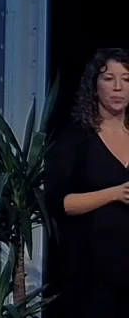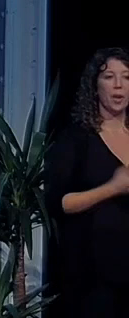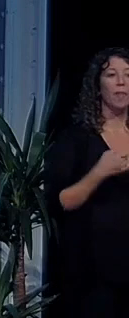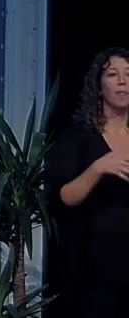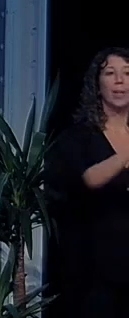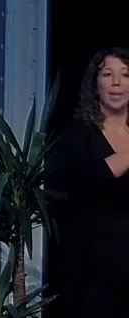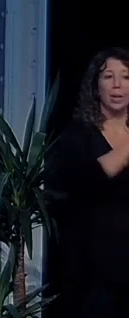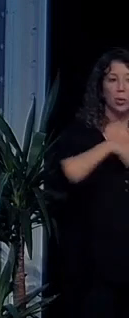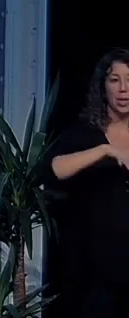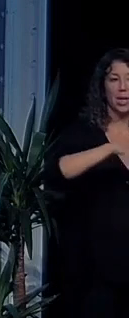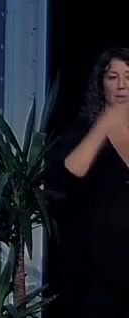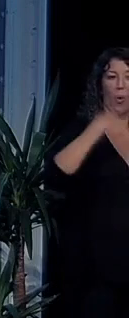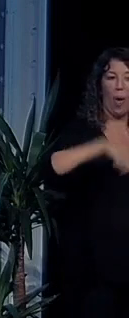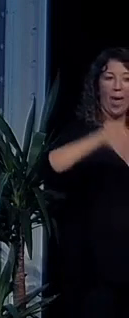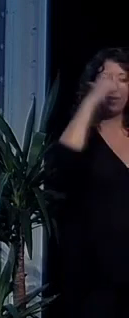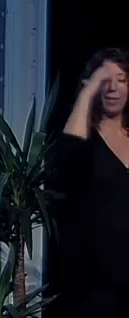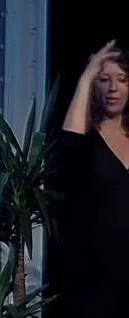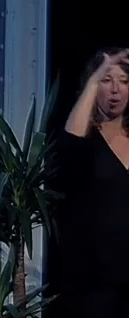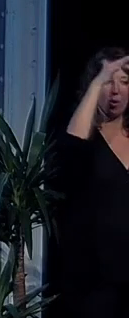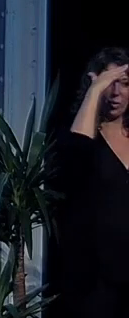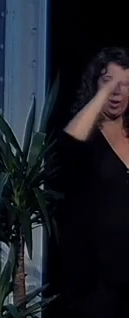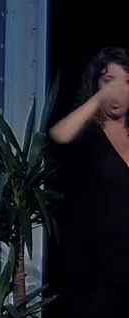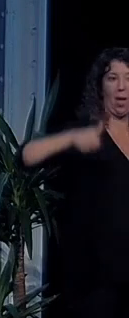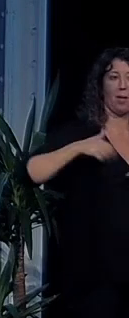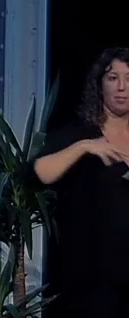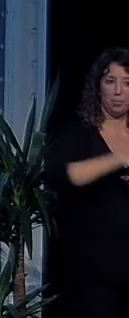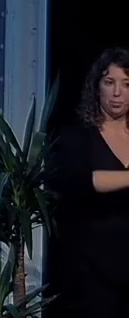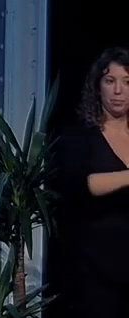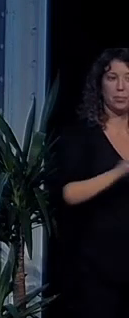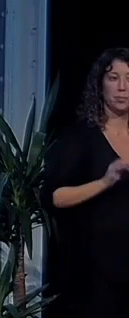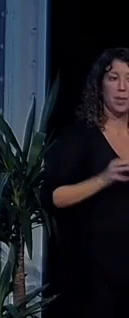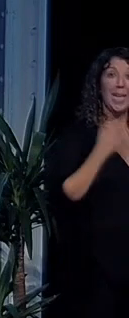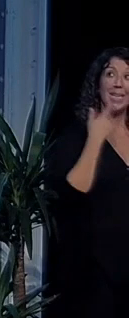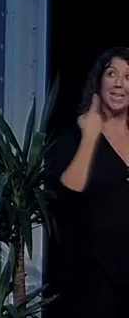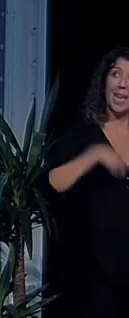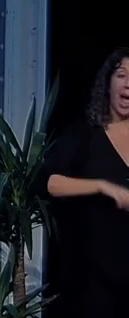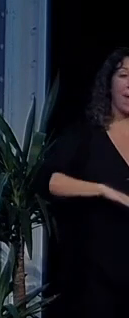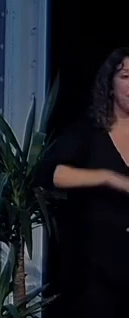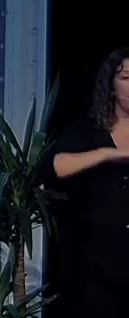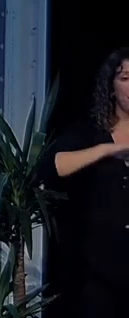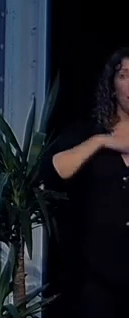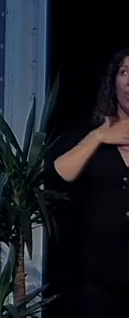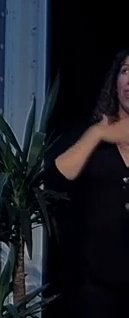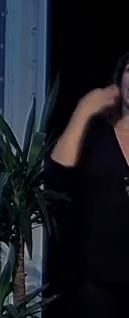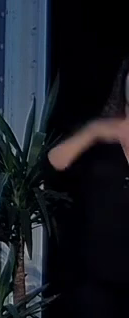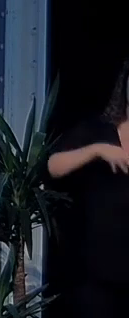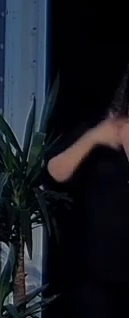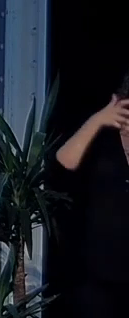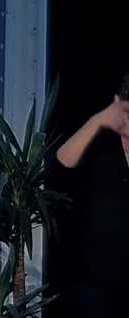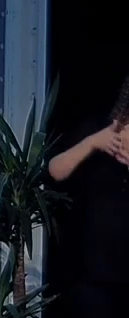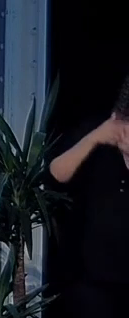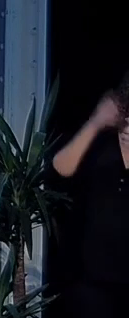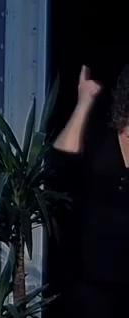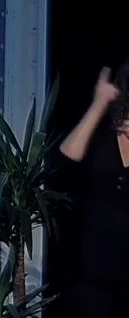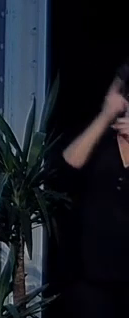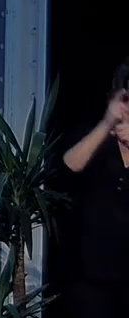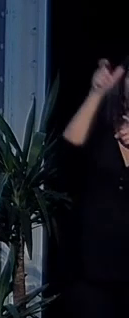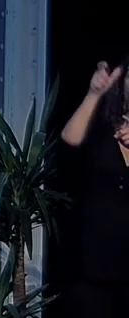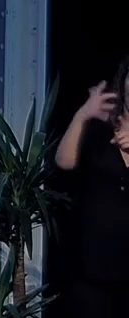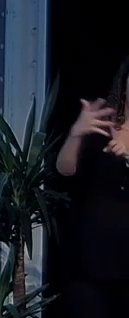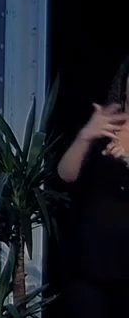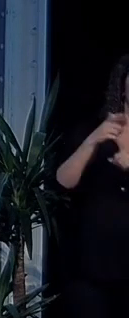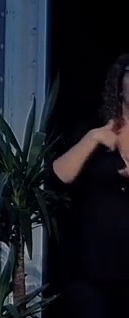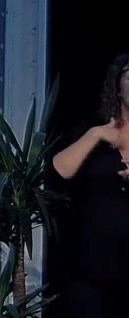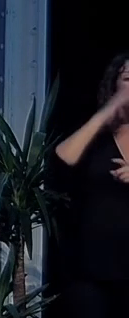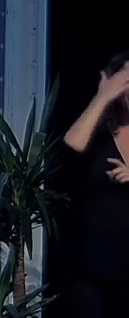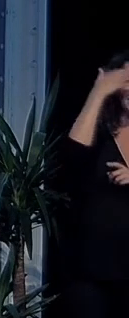hay una ideología detrás y yo creo que con esas herramientas se lucha muchísimo mejor frente al agresor, ¿no? Y fundamental es la autodefensa